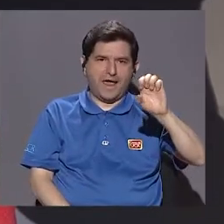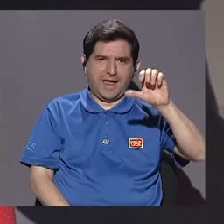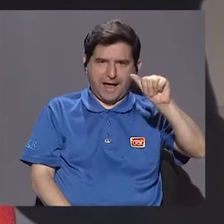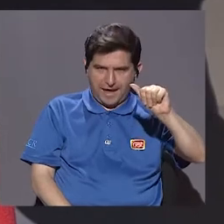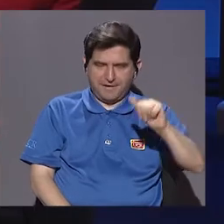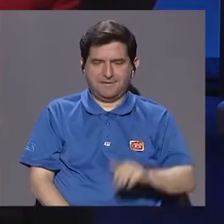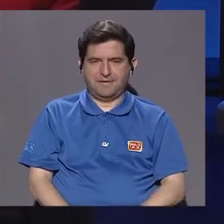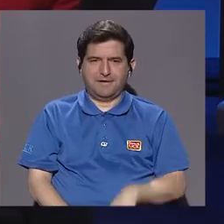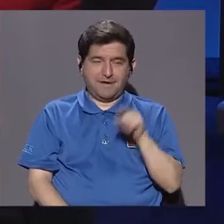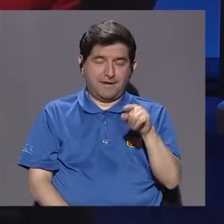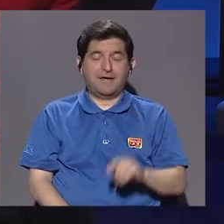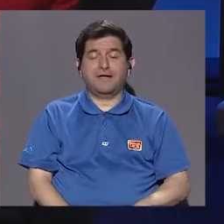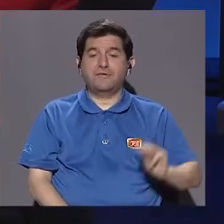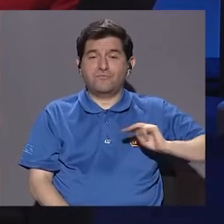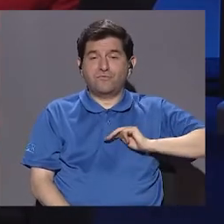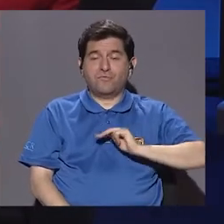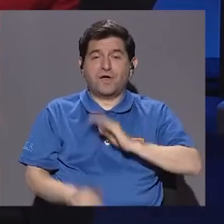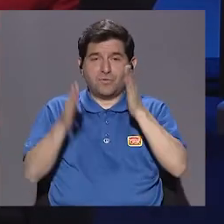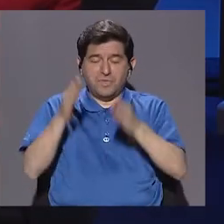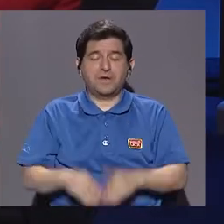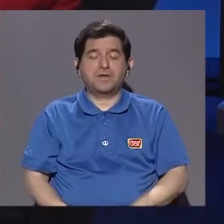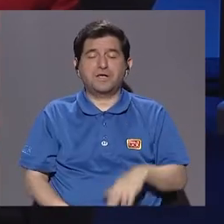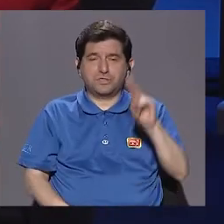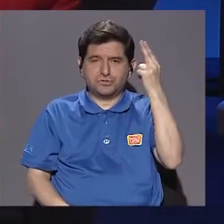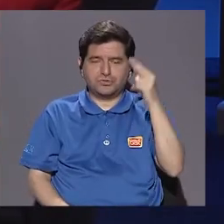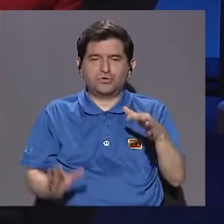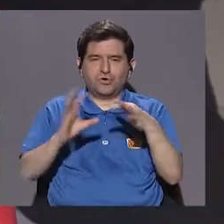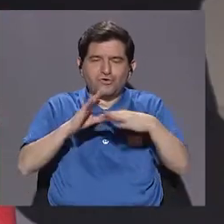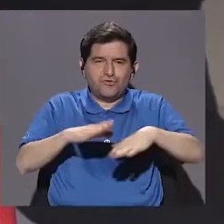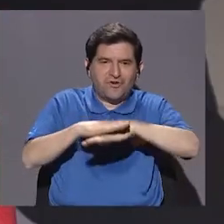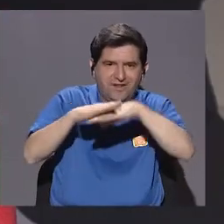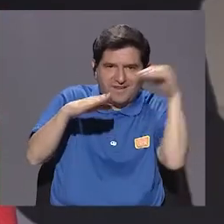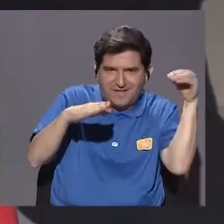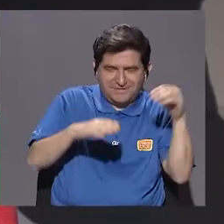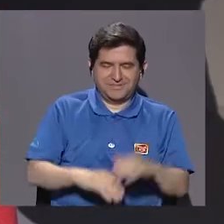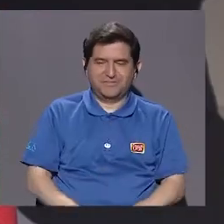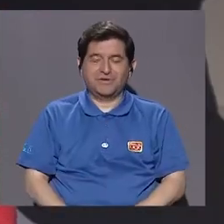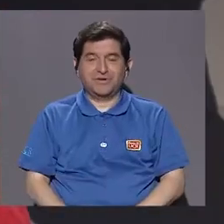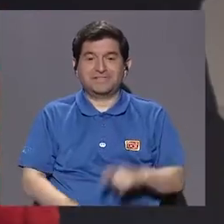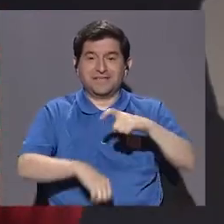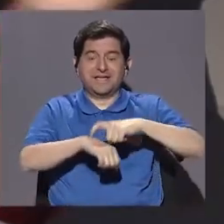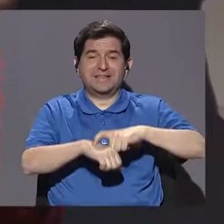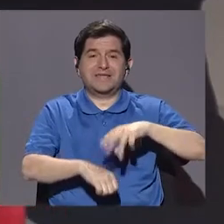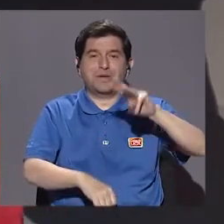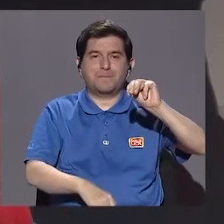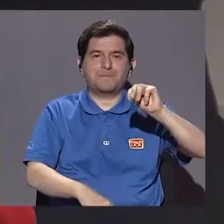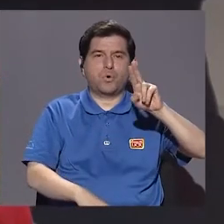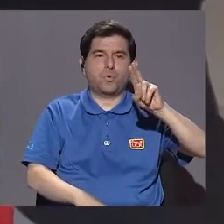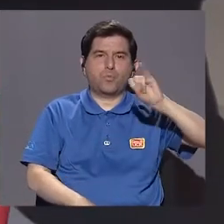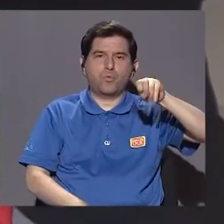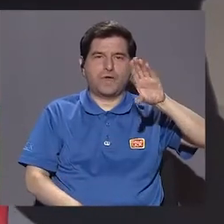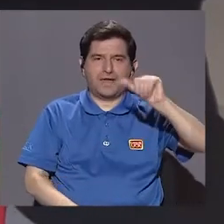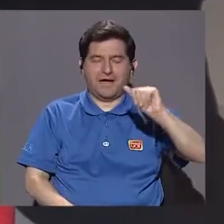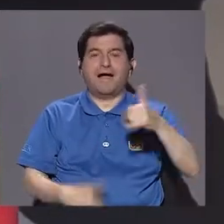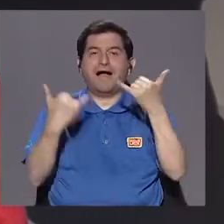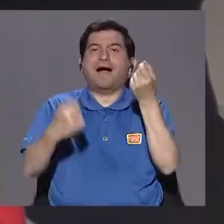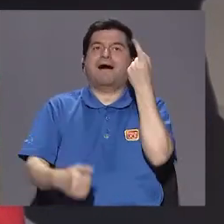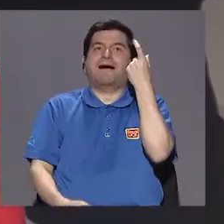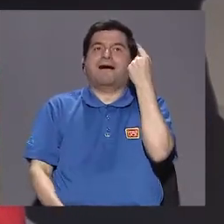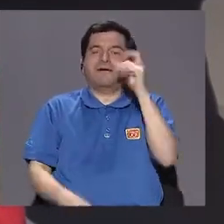un ministro uruguayo de relaciones exteriores relaciones exteriores de música entonces uno entiende ahora